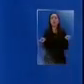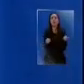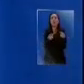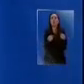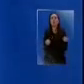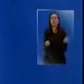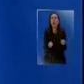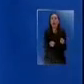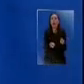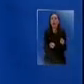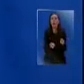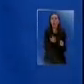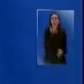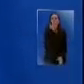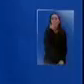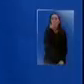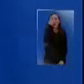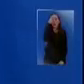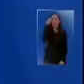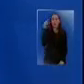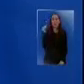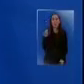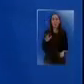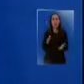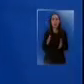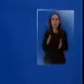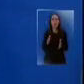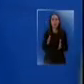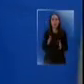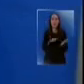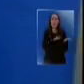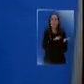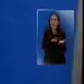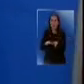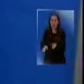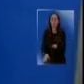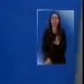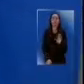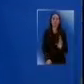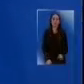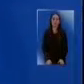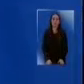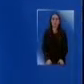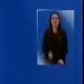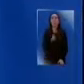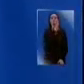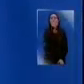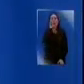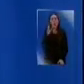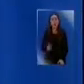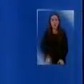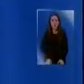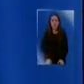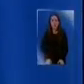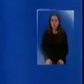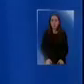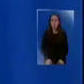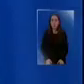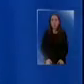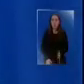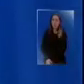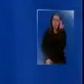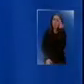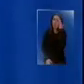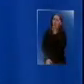instrumento musical. Uy, se me olvidó, parece. Piano. Piano, no. Y un color.